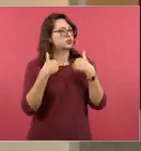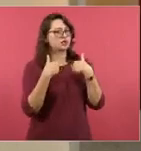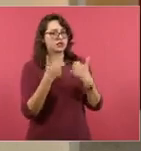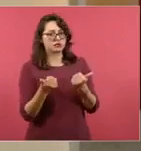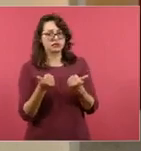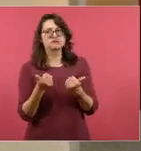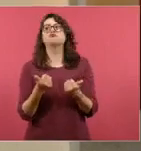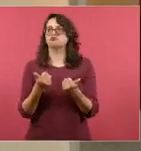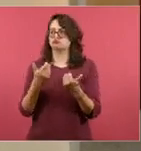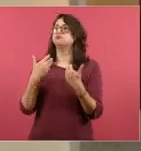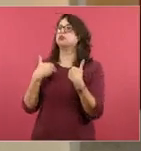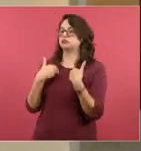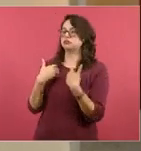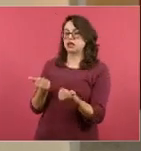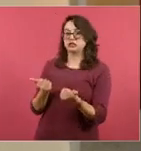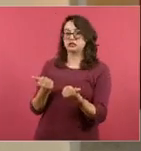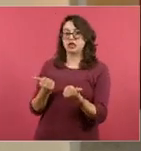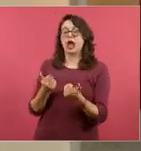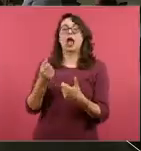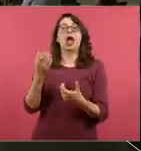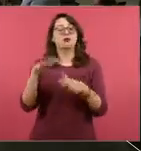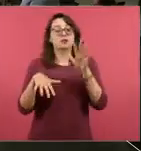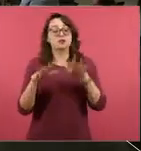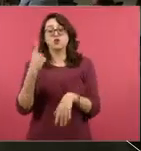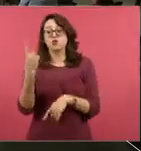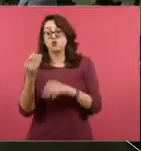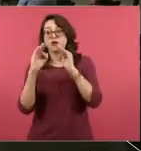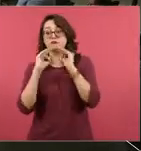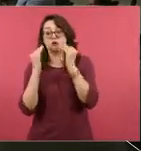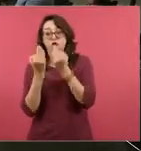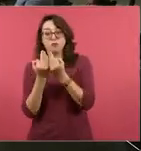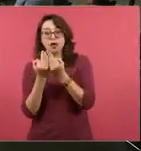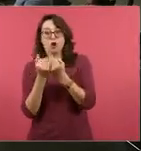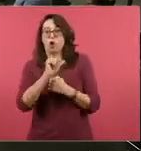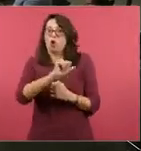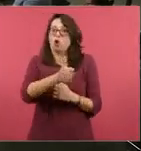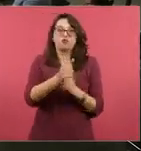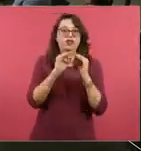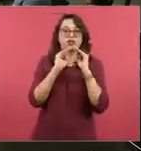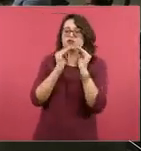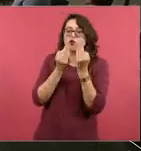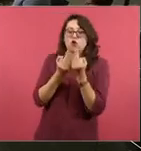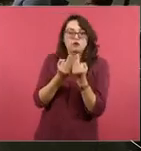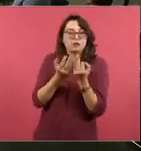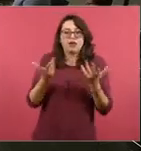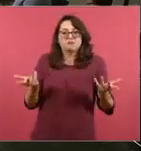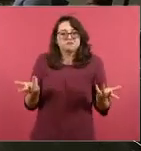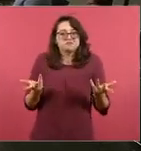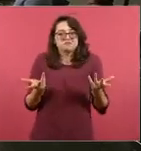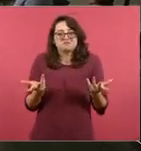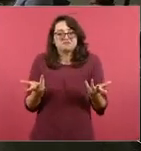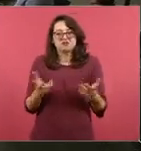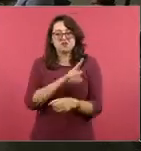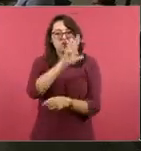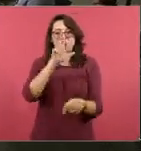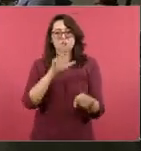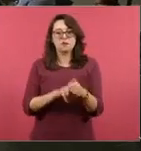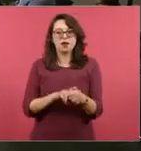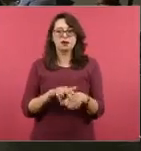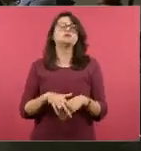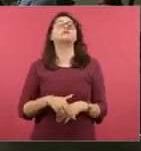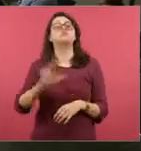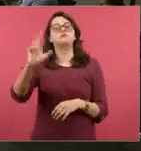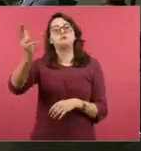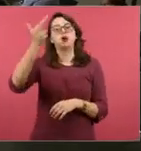problema mediante un solo procedimiento. Yo recuerdo en los años 70, cuando estaba la educación